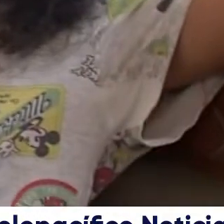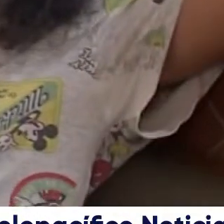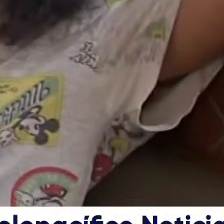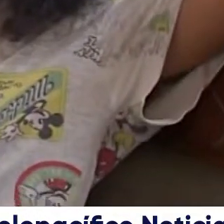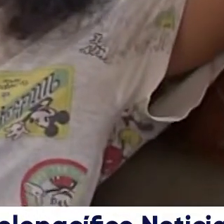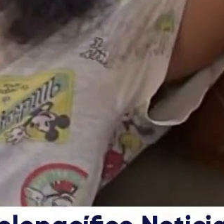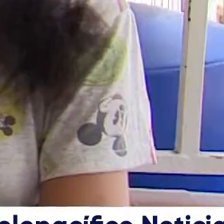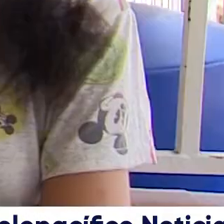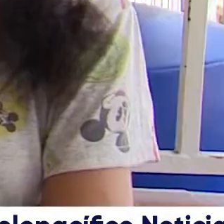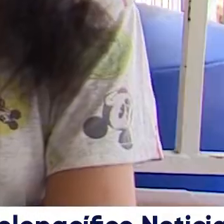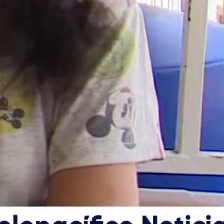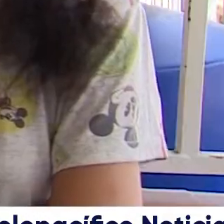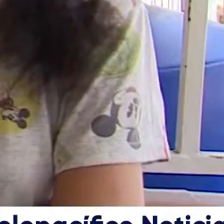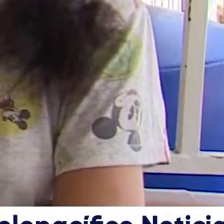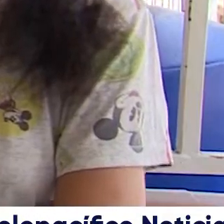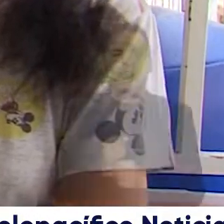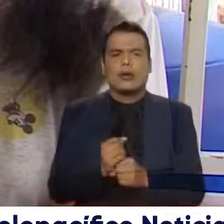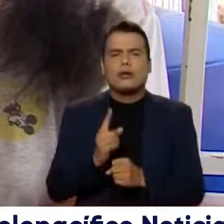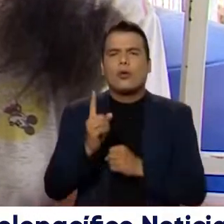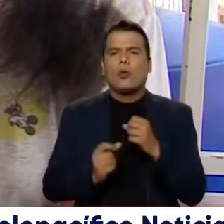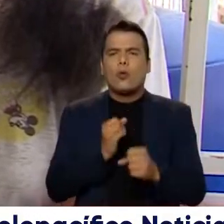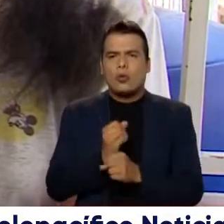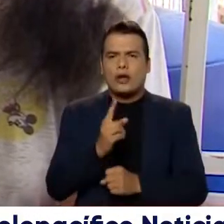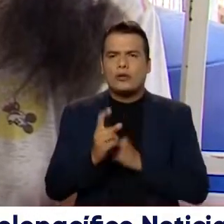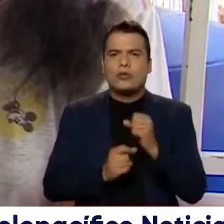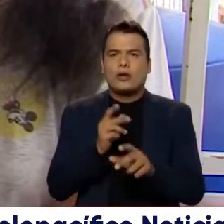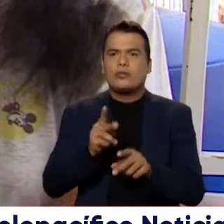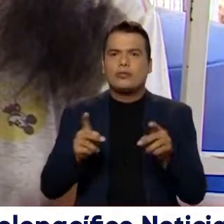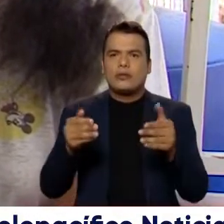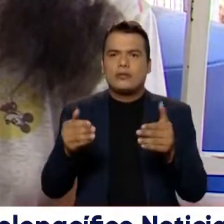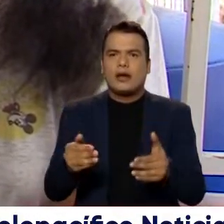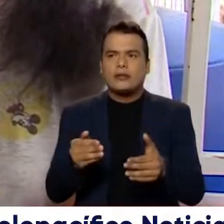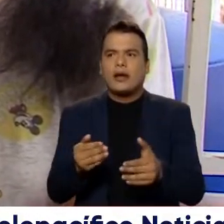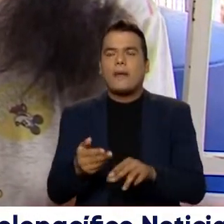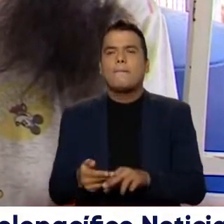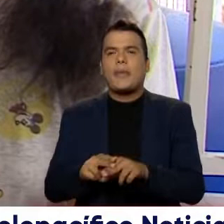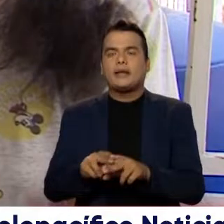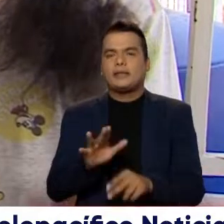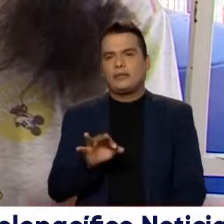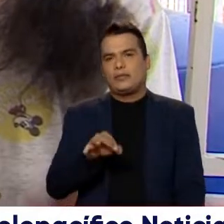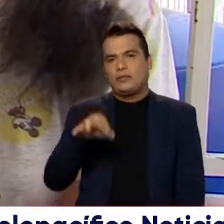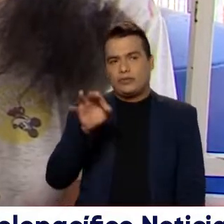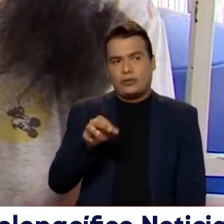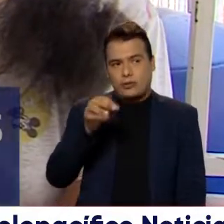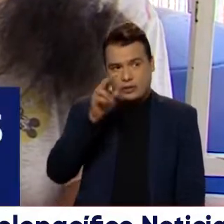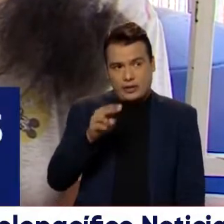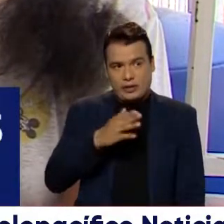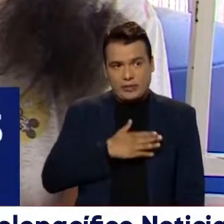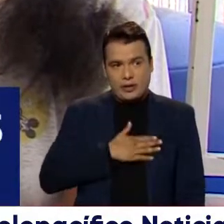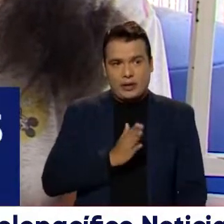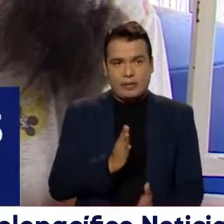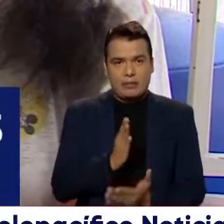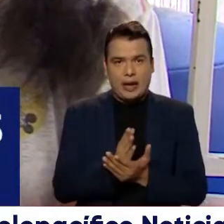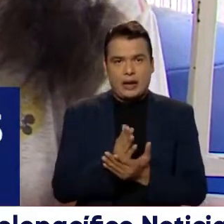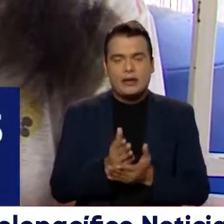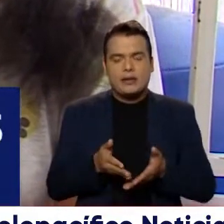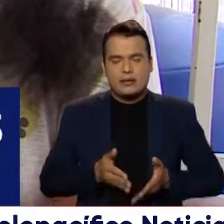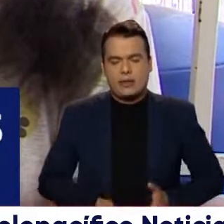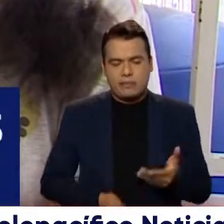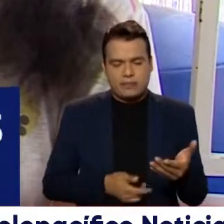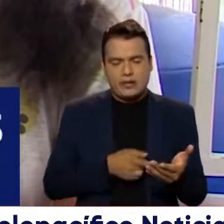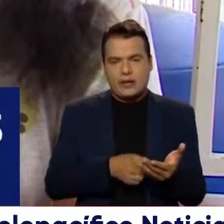Mi hija nació con hidrocefalia. Me le afectó el sistema psicomotor, o sea que la niña